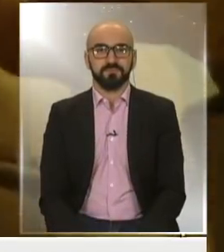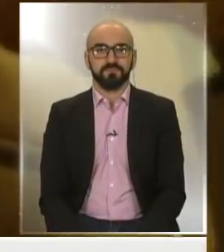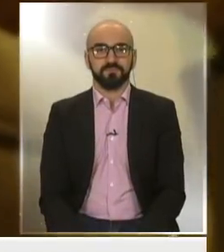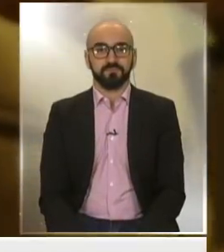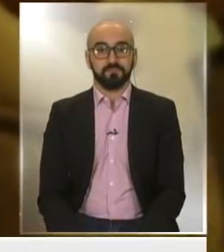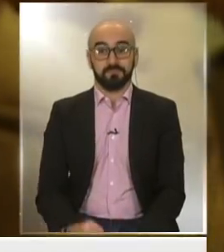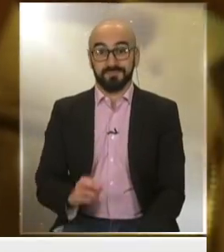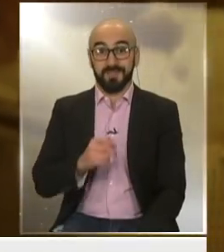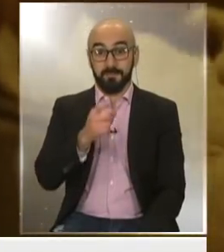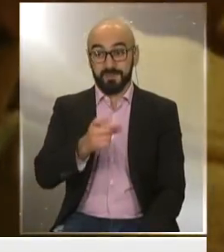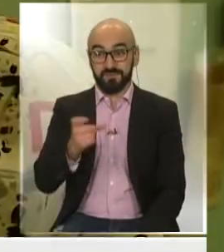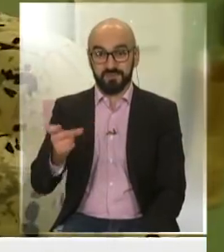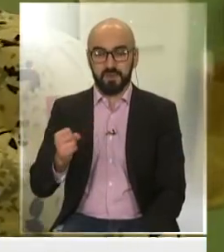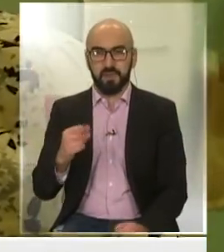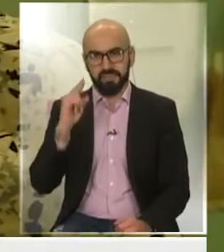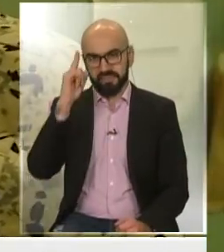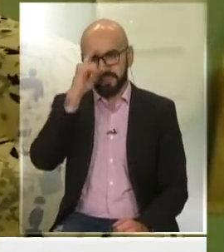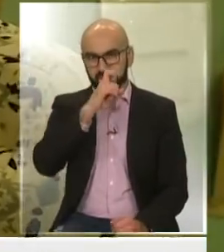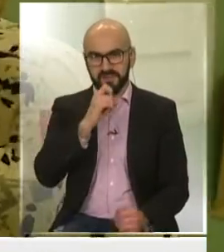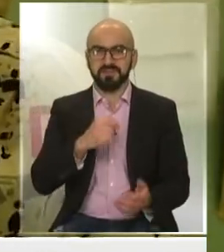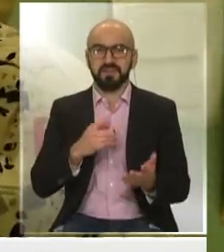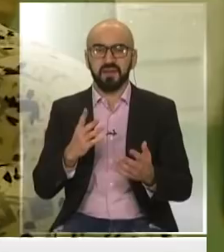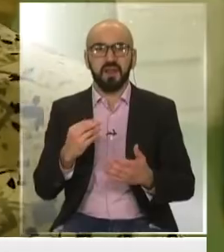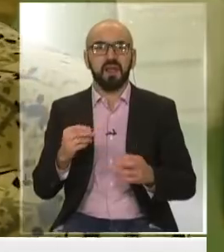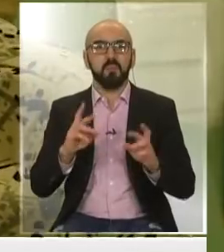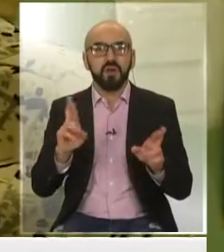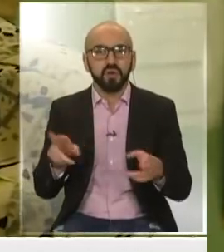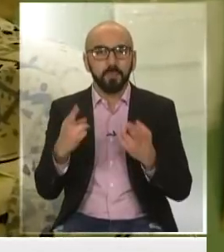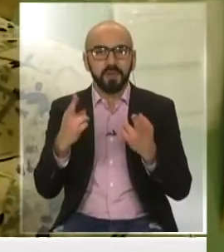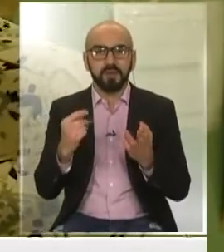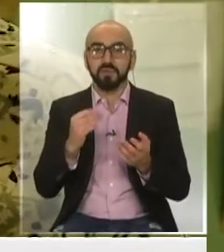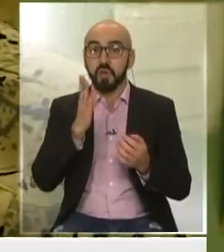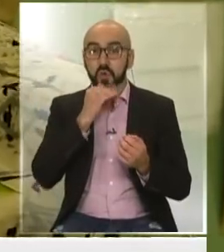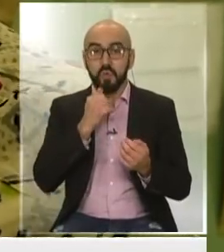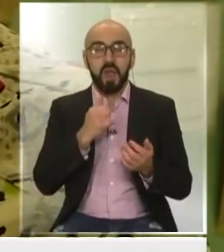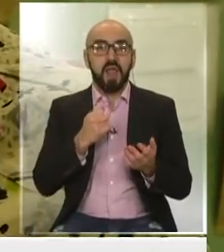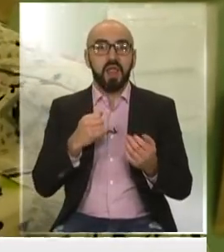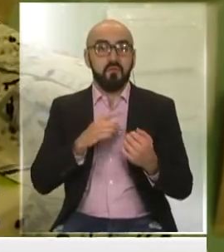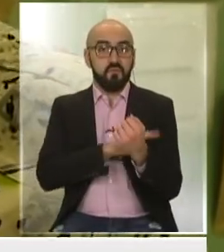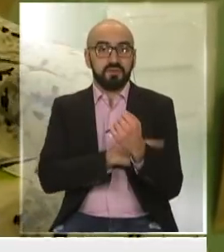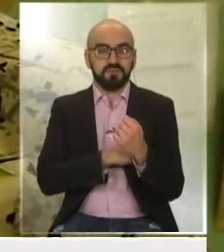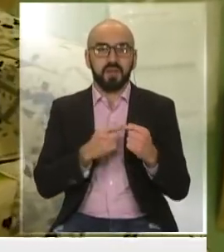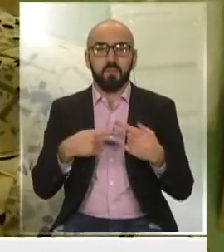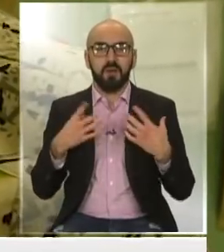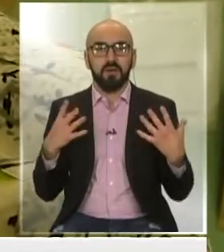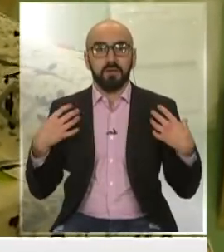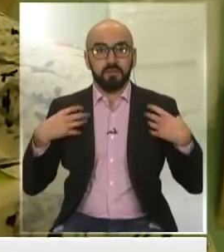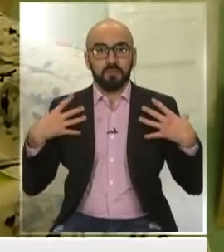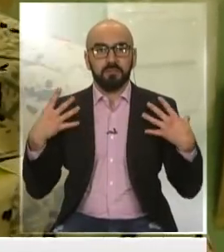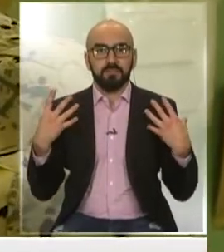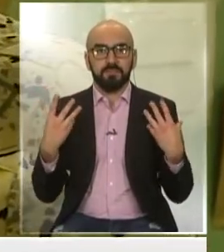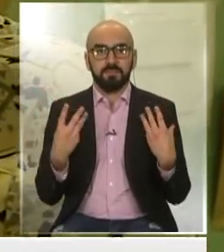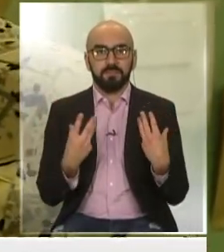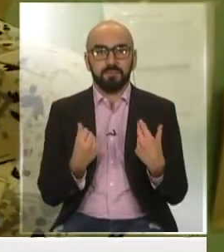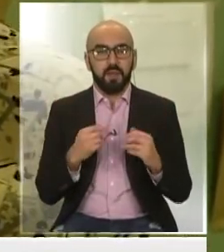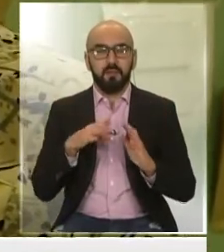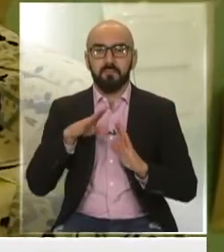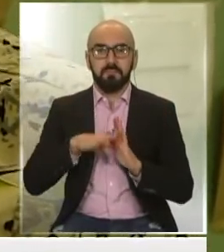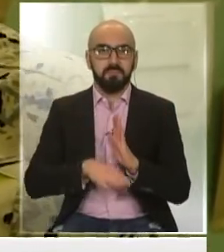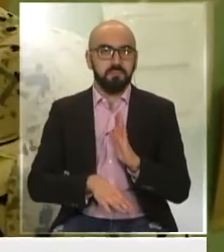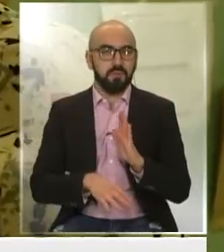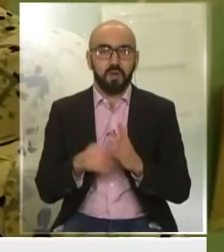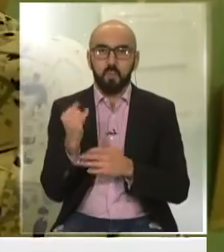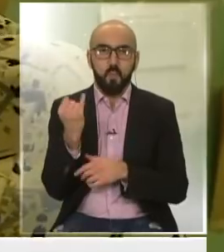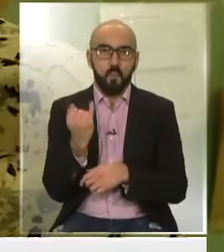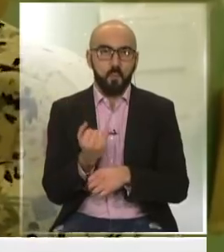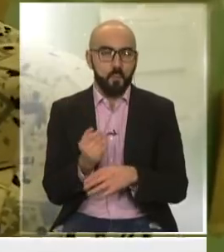Son pacientes que cuesta mucho rehabilitar, o sea, que no tienen fuerza, que pierden masa muscular, que bajan mucho de peso, y que por lo